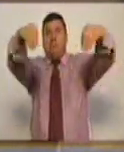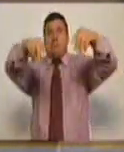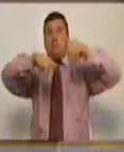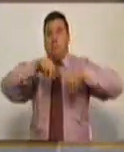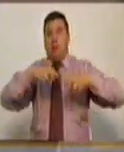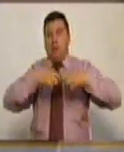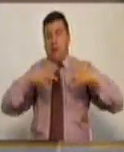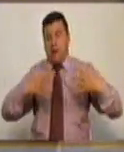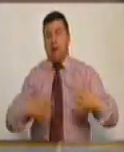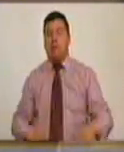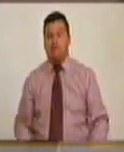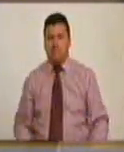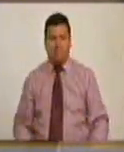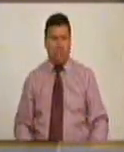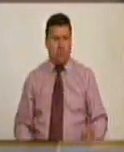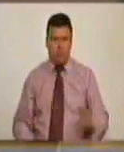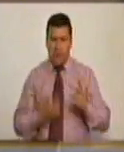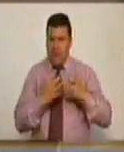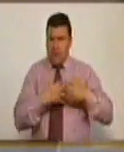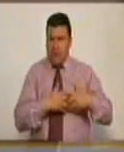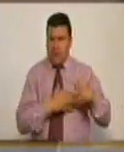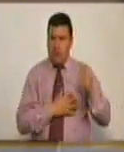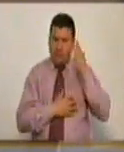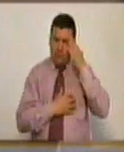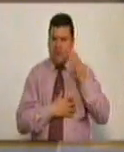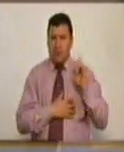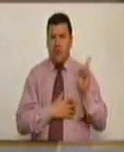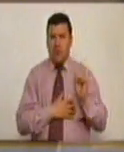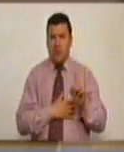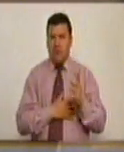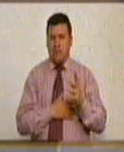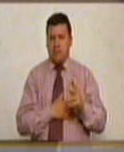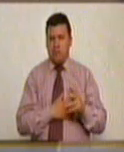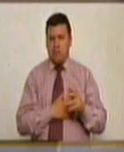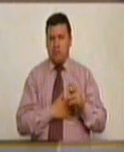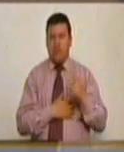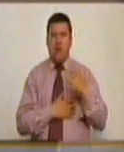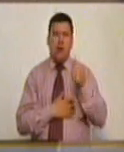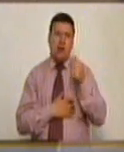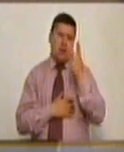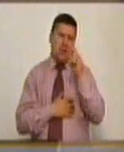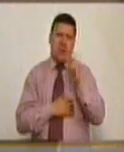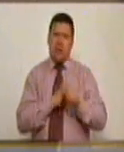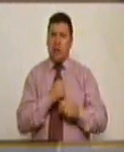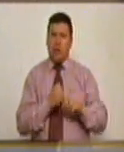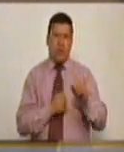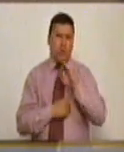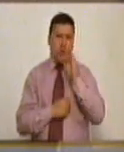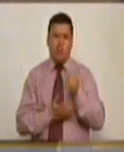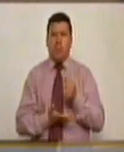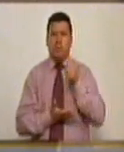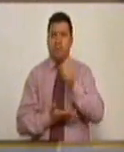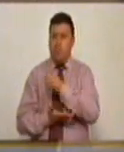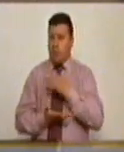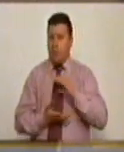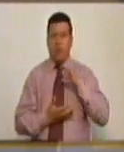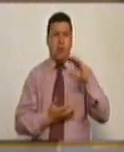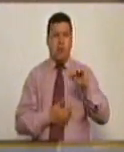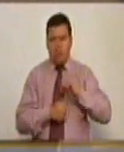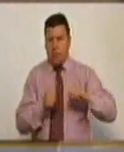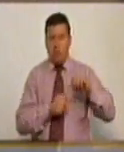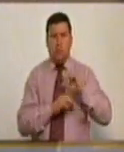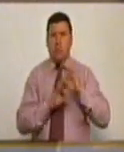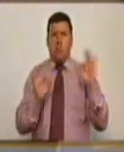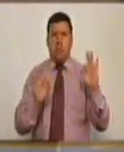electricidad y además es una empresa que a lo largo de toda su vida de casi 20 años nunca invirtió lo que debería invertir o